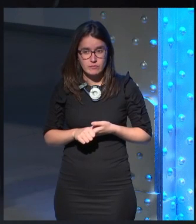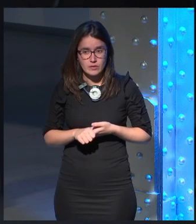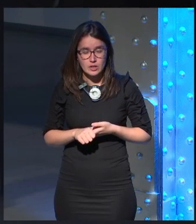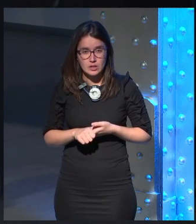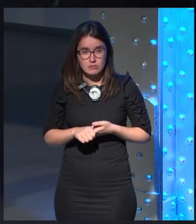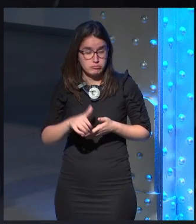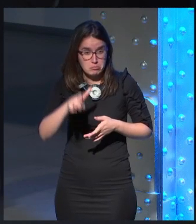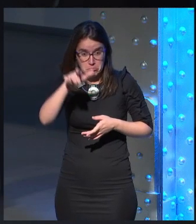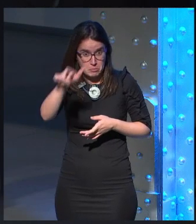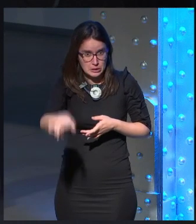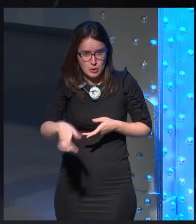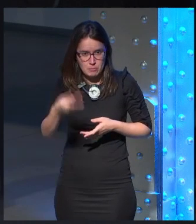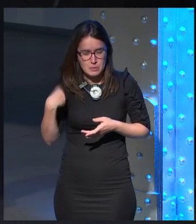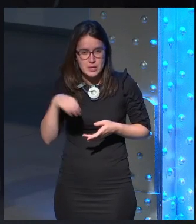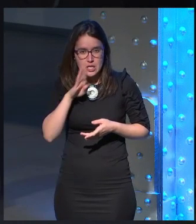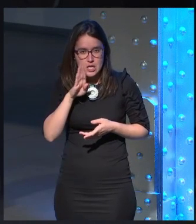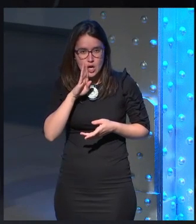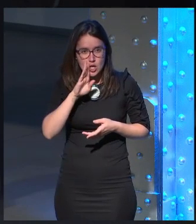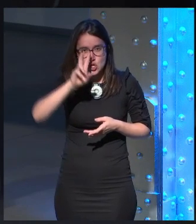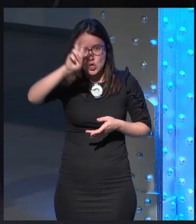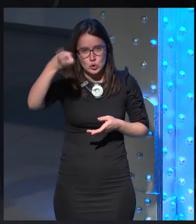Y él, igual que otros